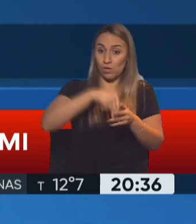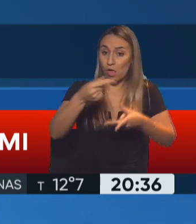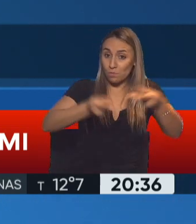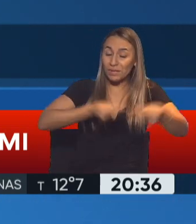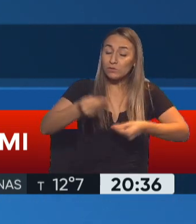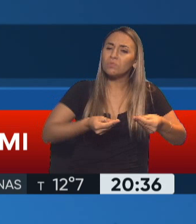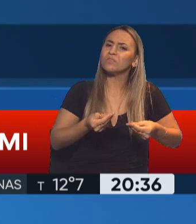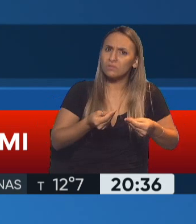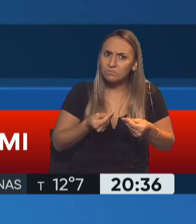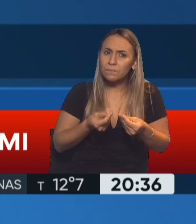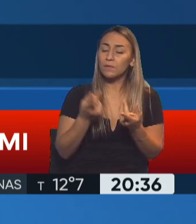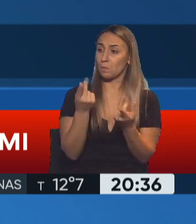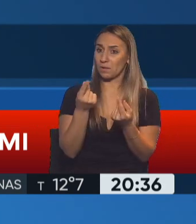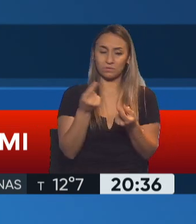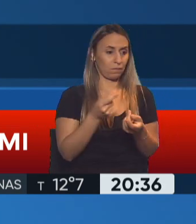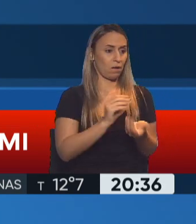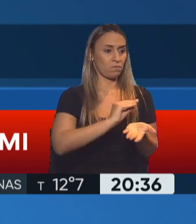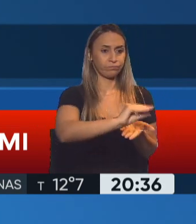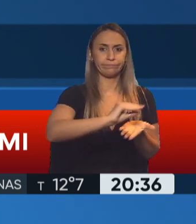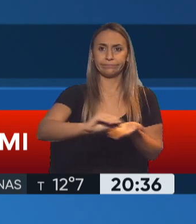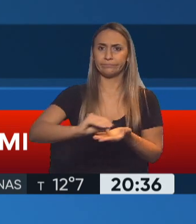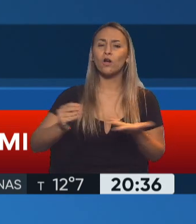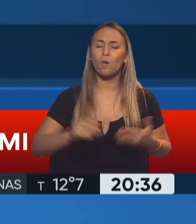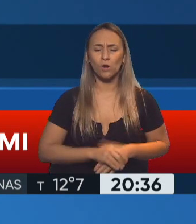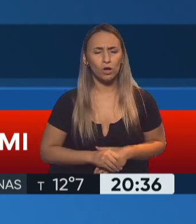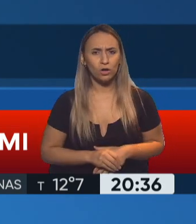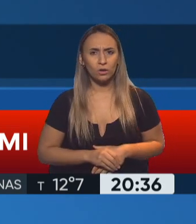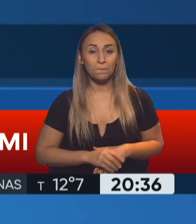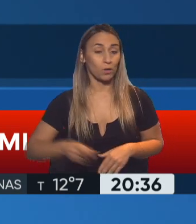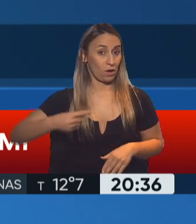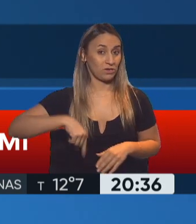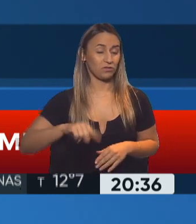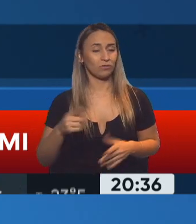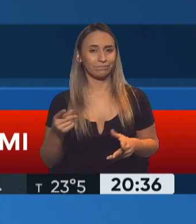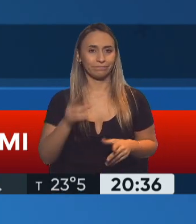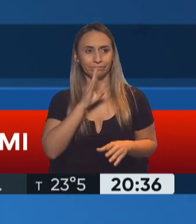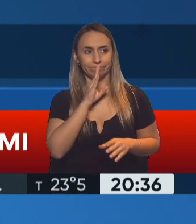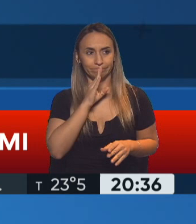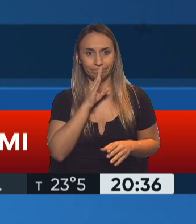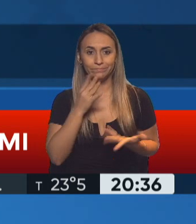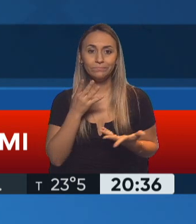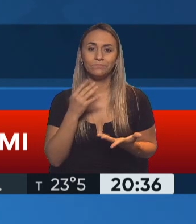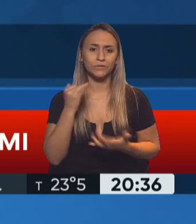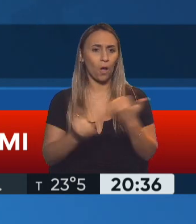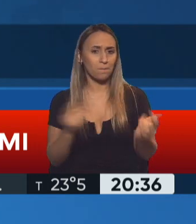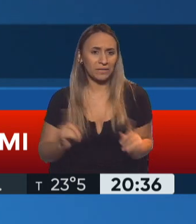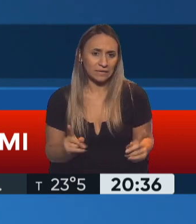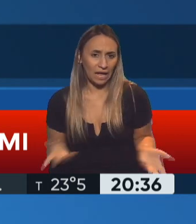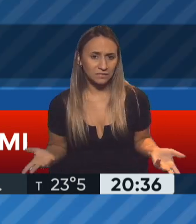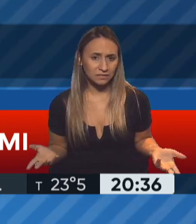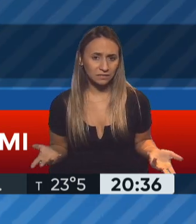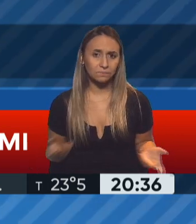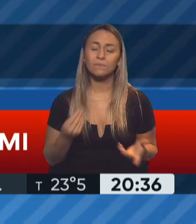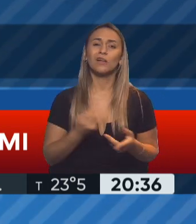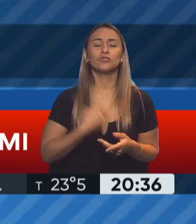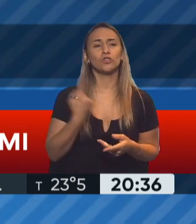como había que distribuir ese presupuesto y lo que no hacen es explicar cómo es que pensaron y cómo pensaron que esto se